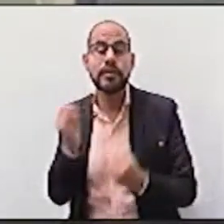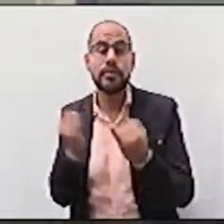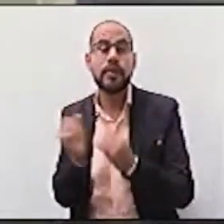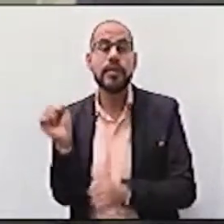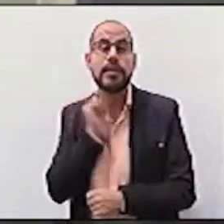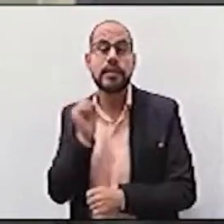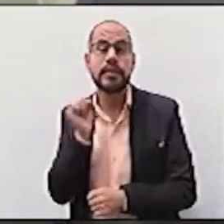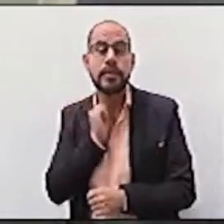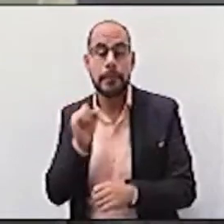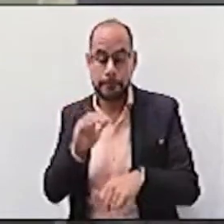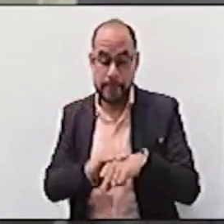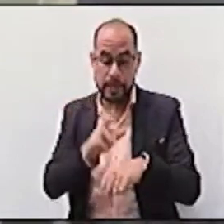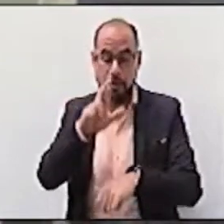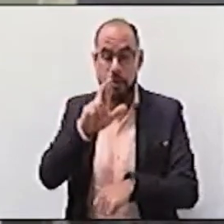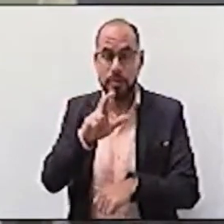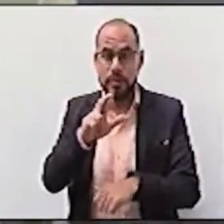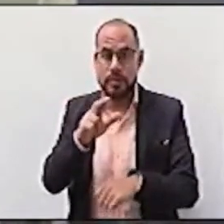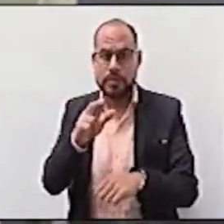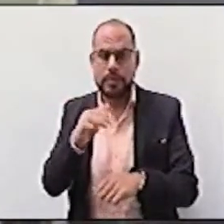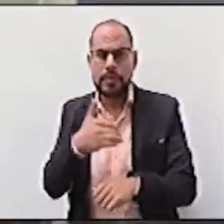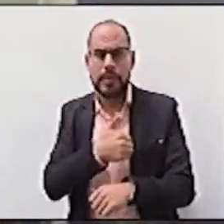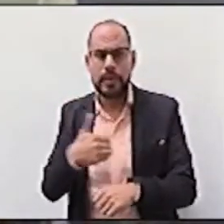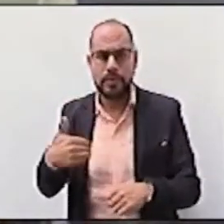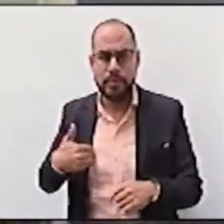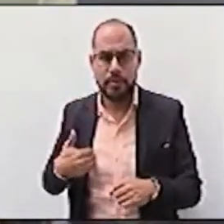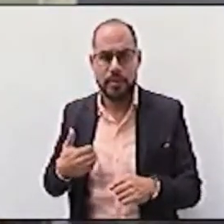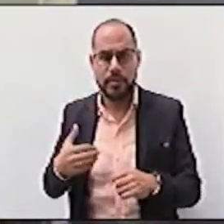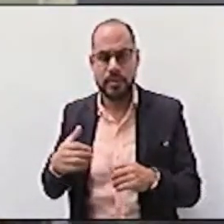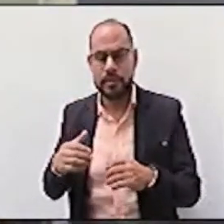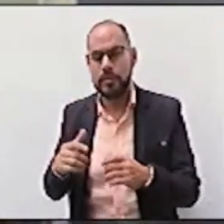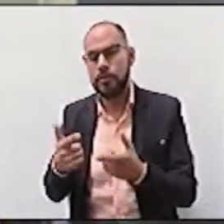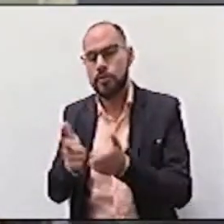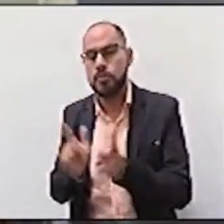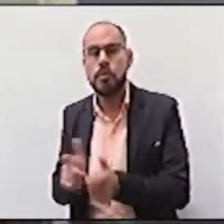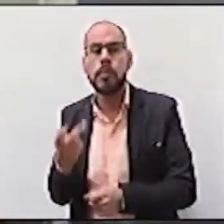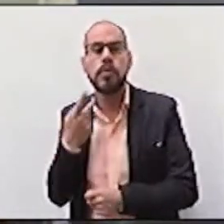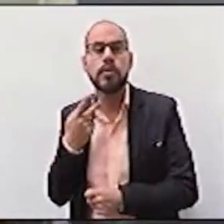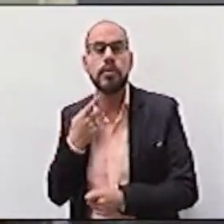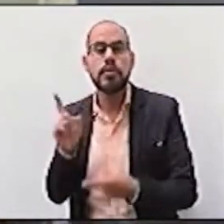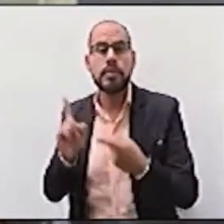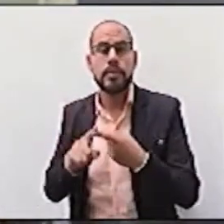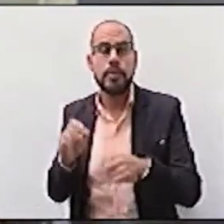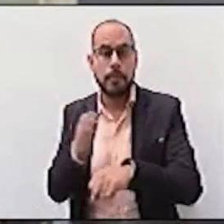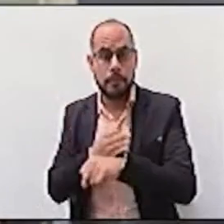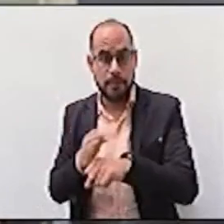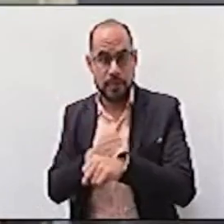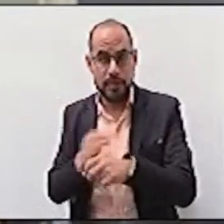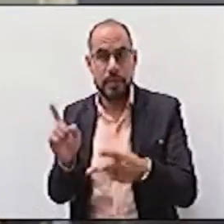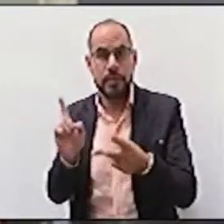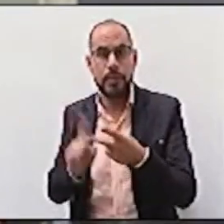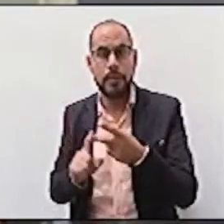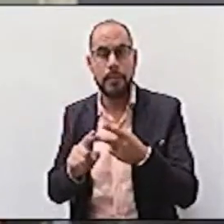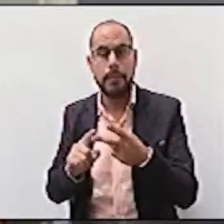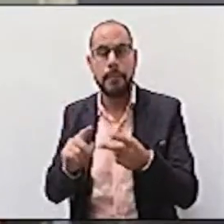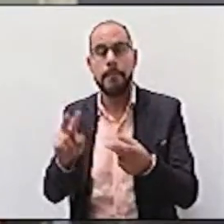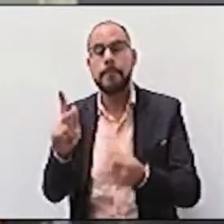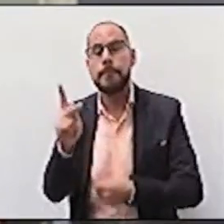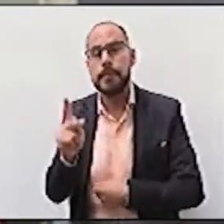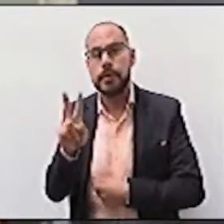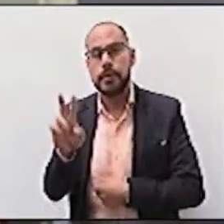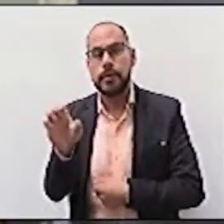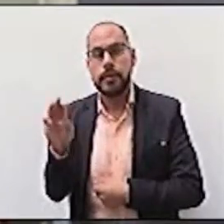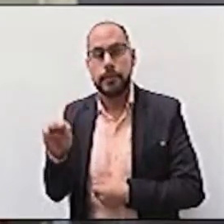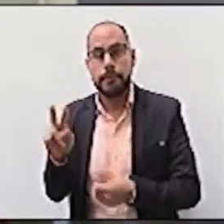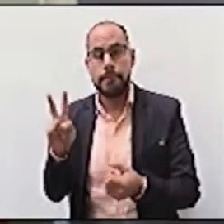Senadores, integrada básicamente por las fracciones parlamentarias de Morena, del Partido Verde Ecologista